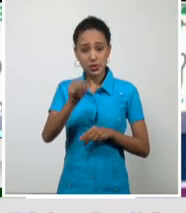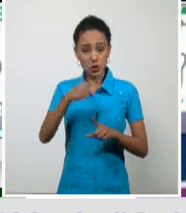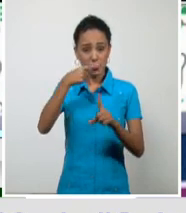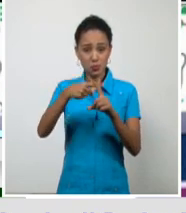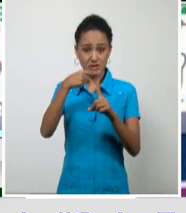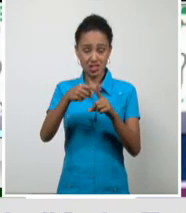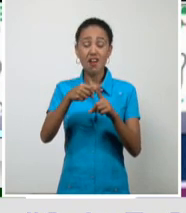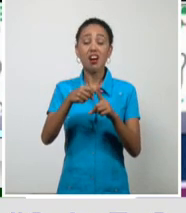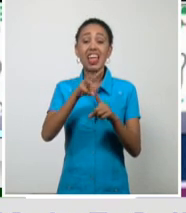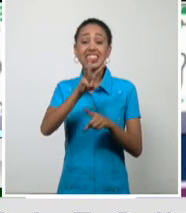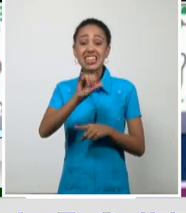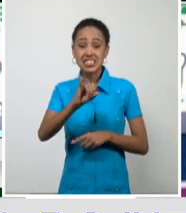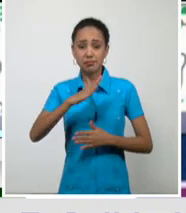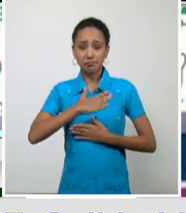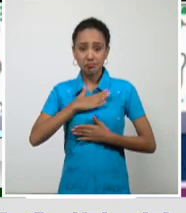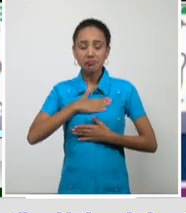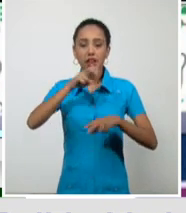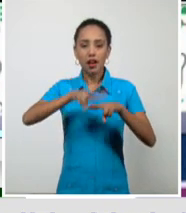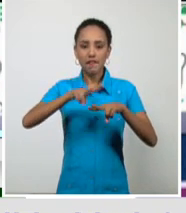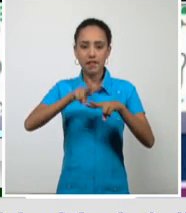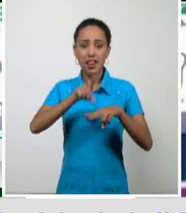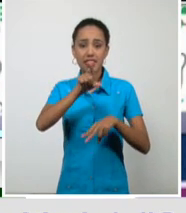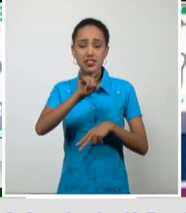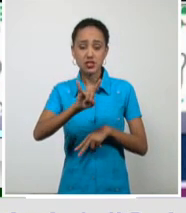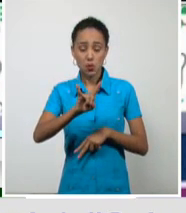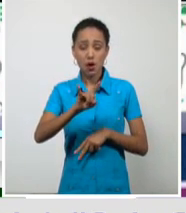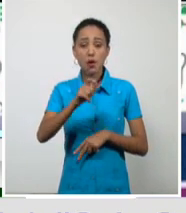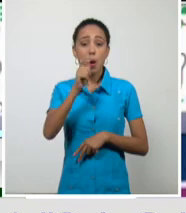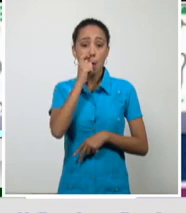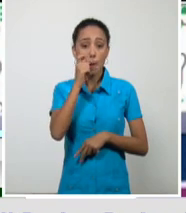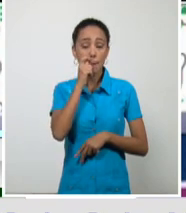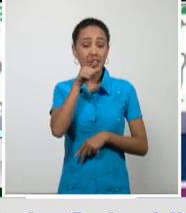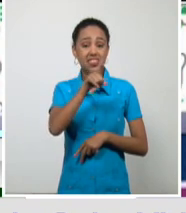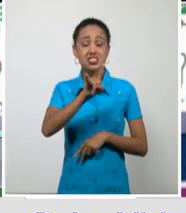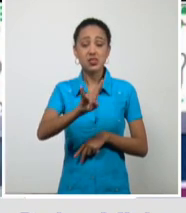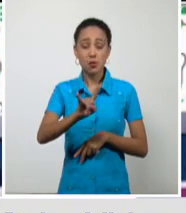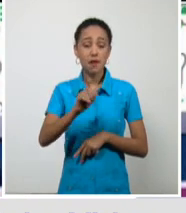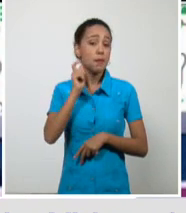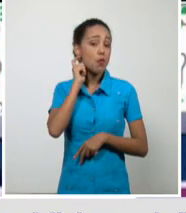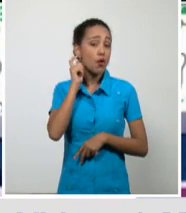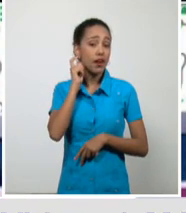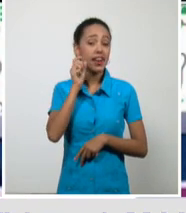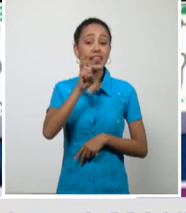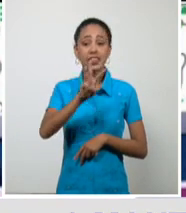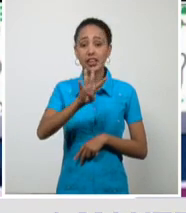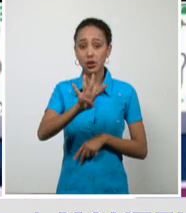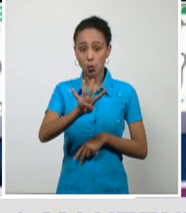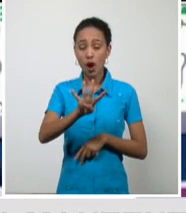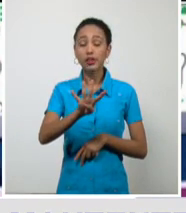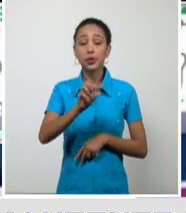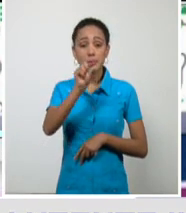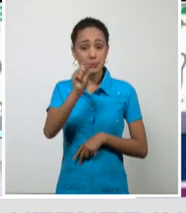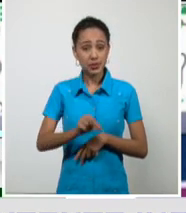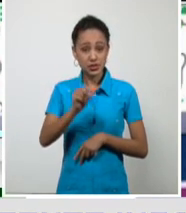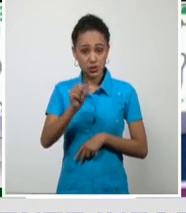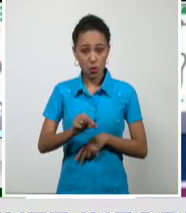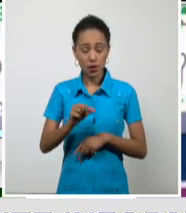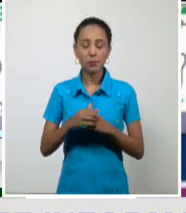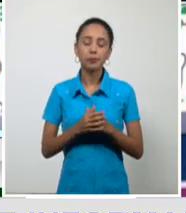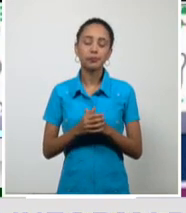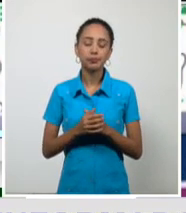caso, 19 fueron masculinos y 19 femeninas. 34 de los 38 casos